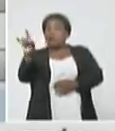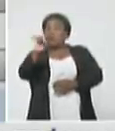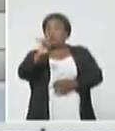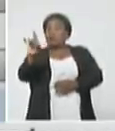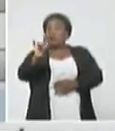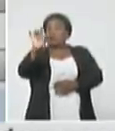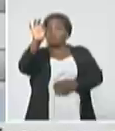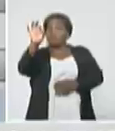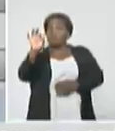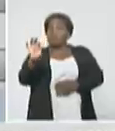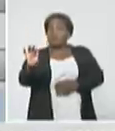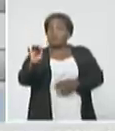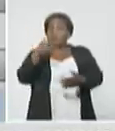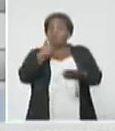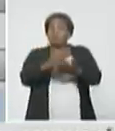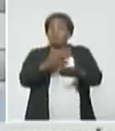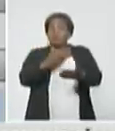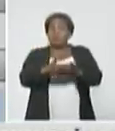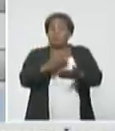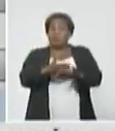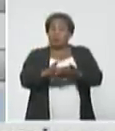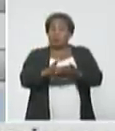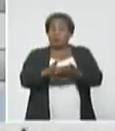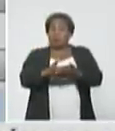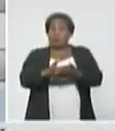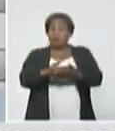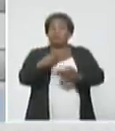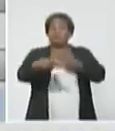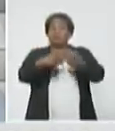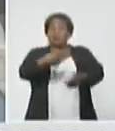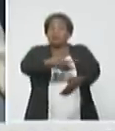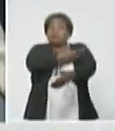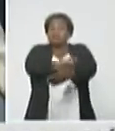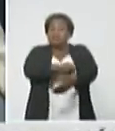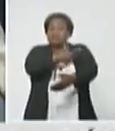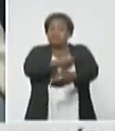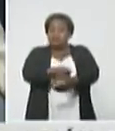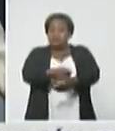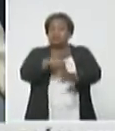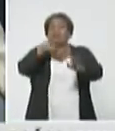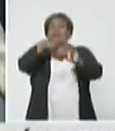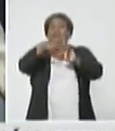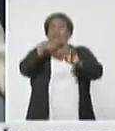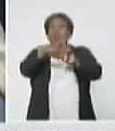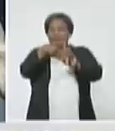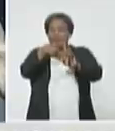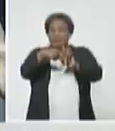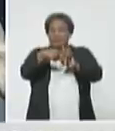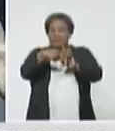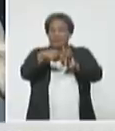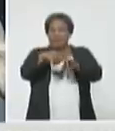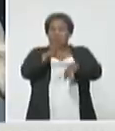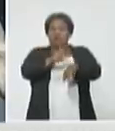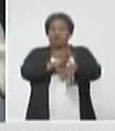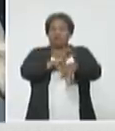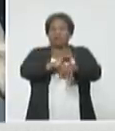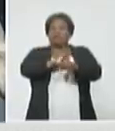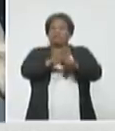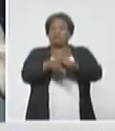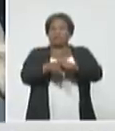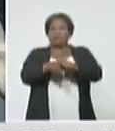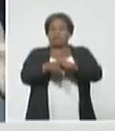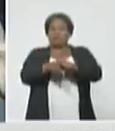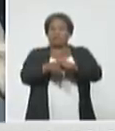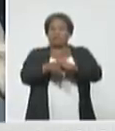0,99% de las muestras analizadas, pues resultó positivo a la COVID-19. Se